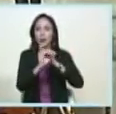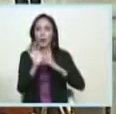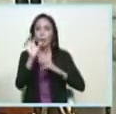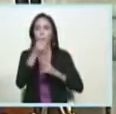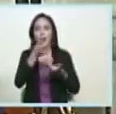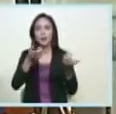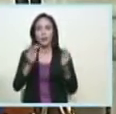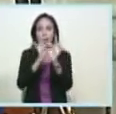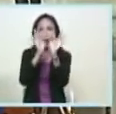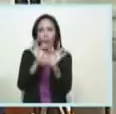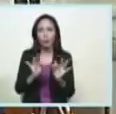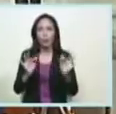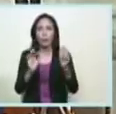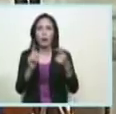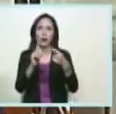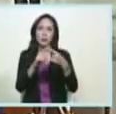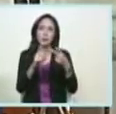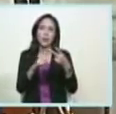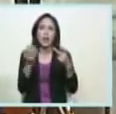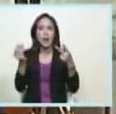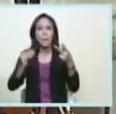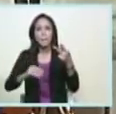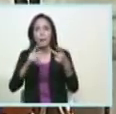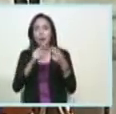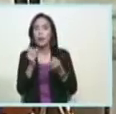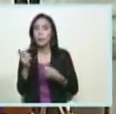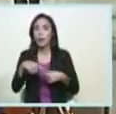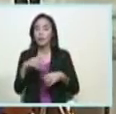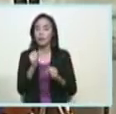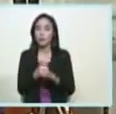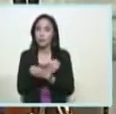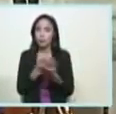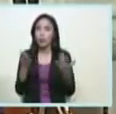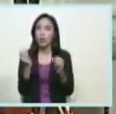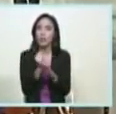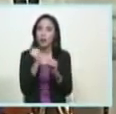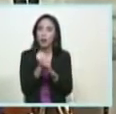país y fortalecer la disposición